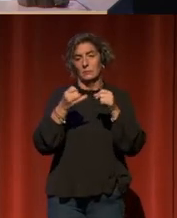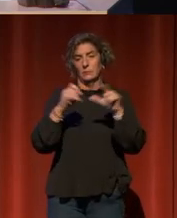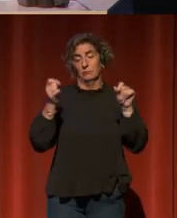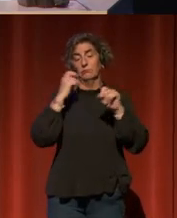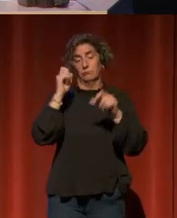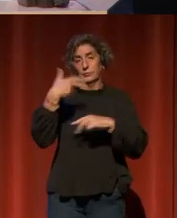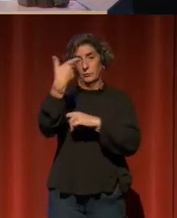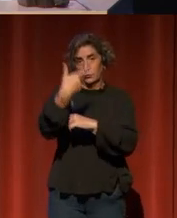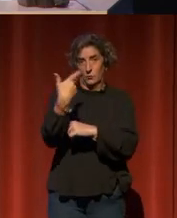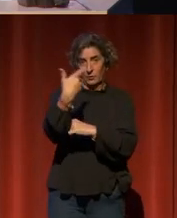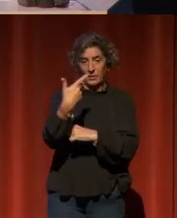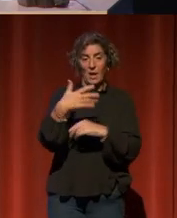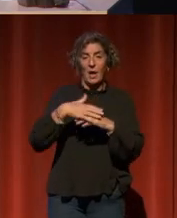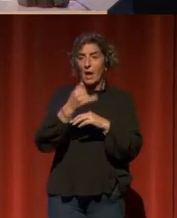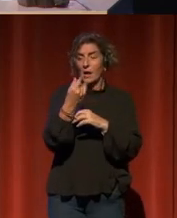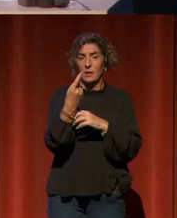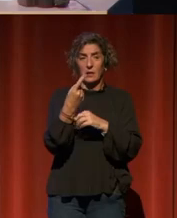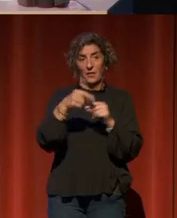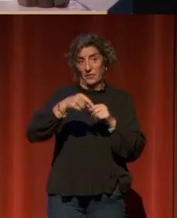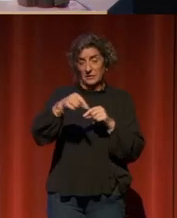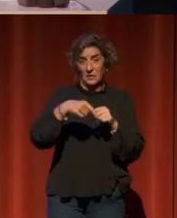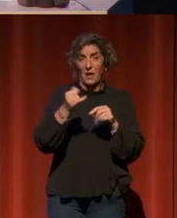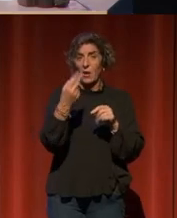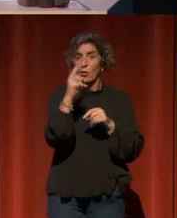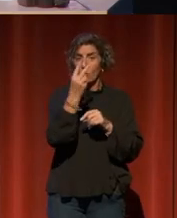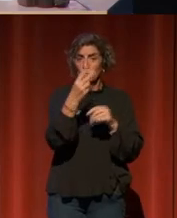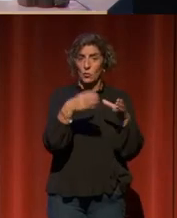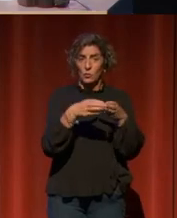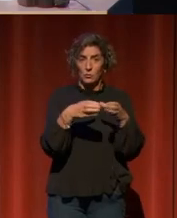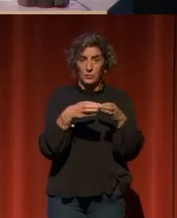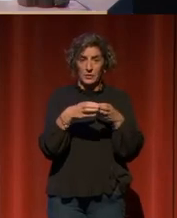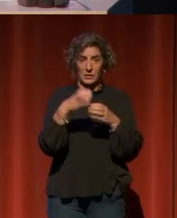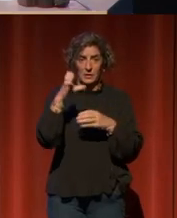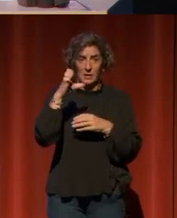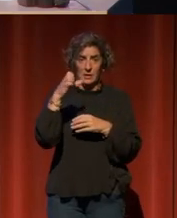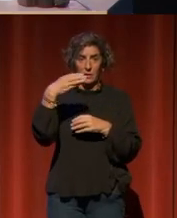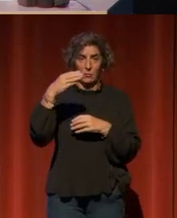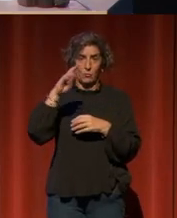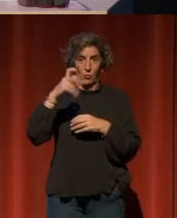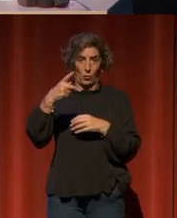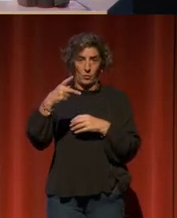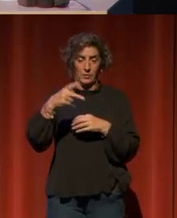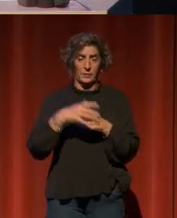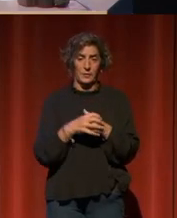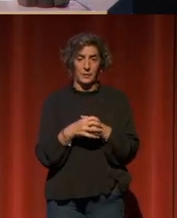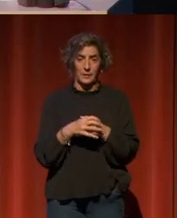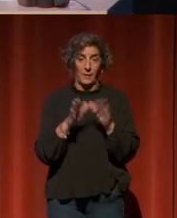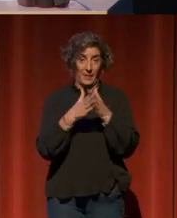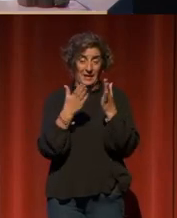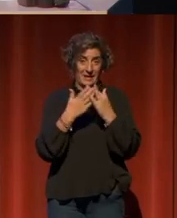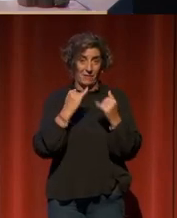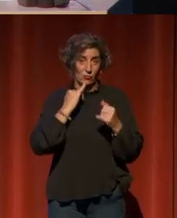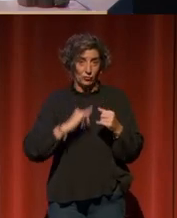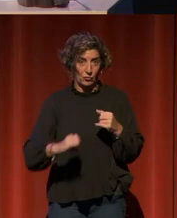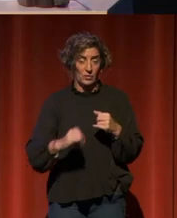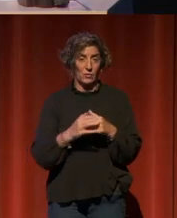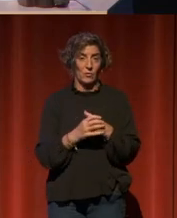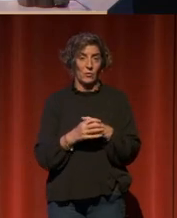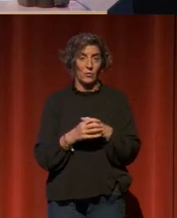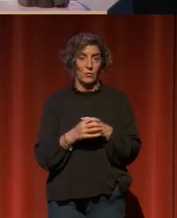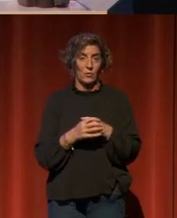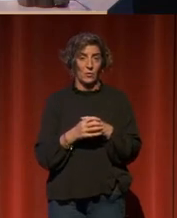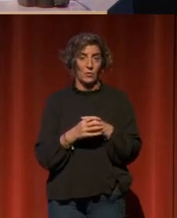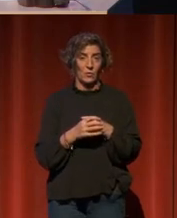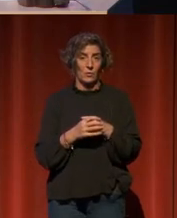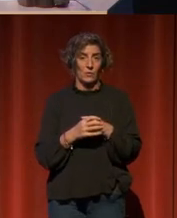tanto hay dos grupos naple ebook el grupo de libro electrónico